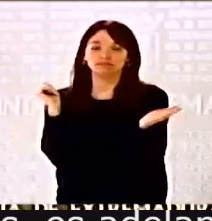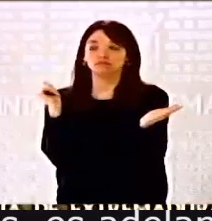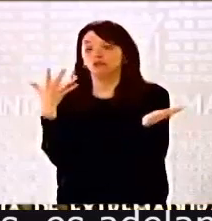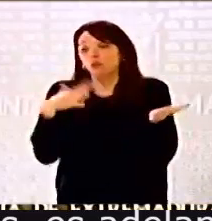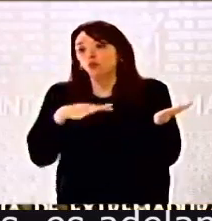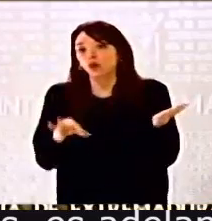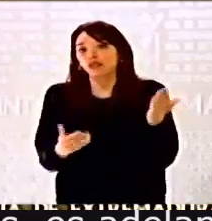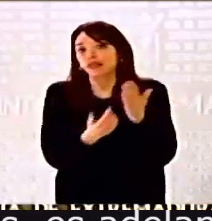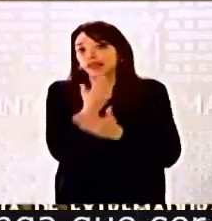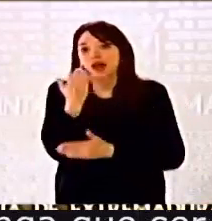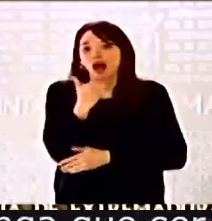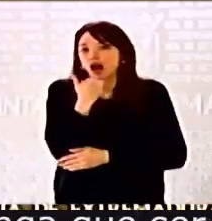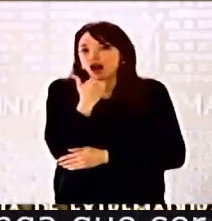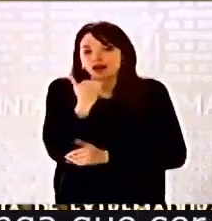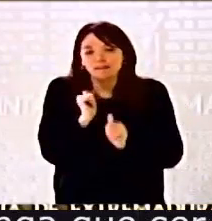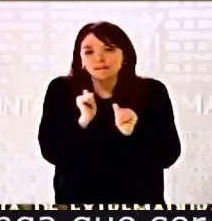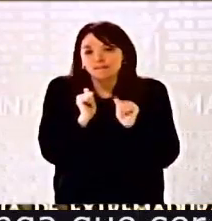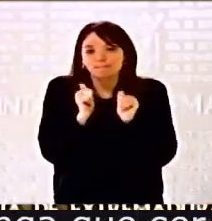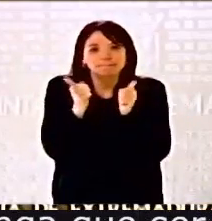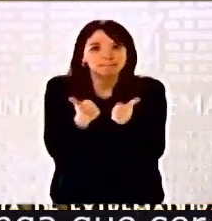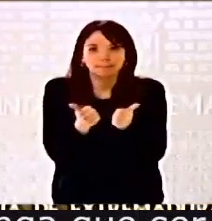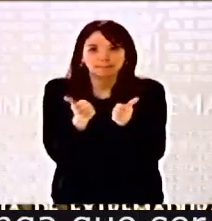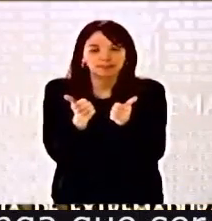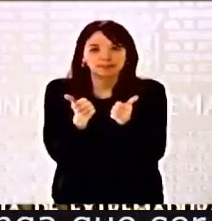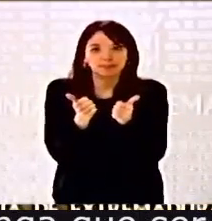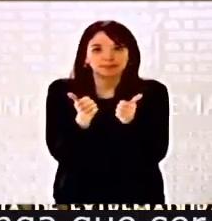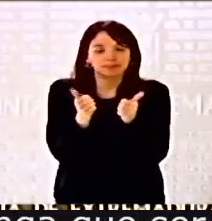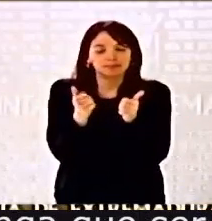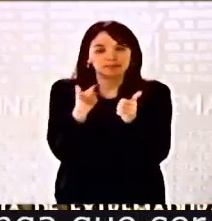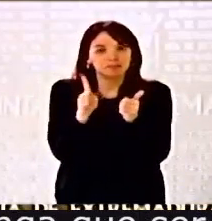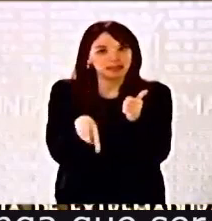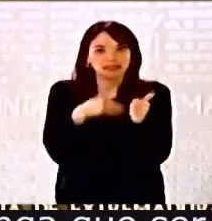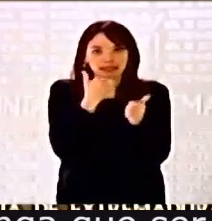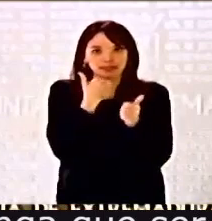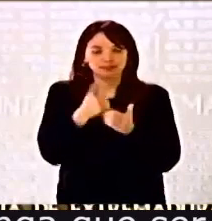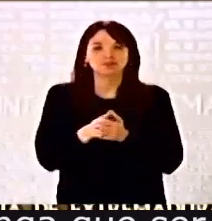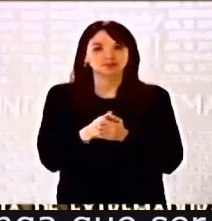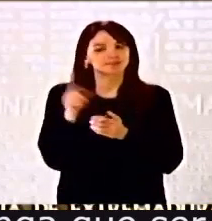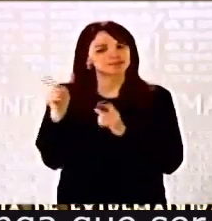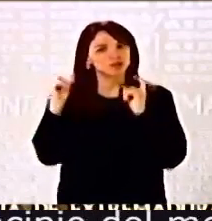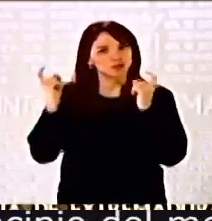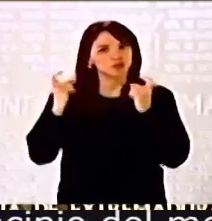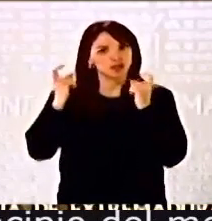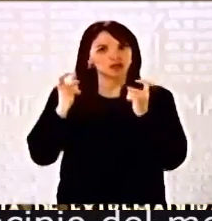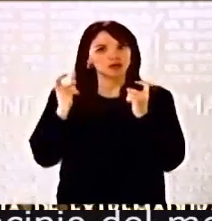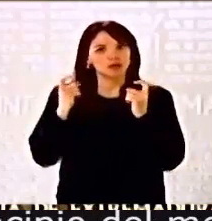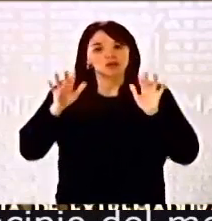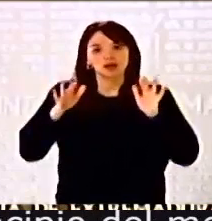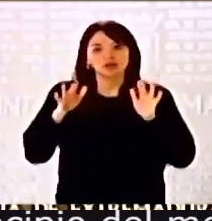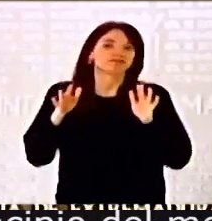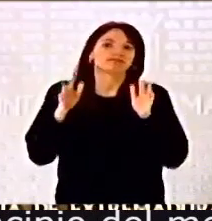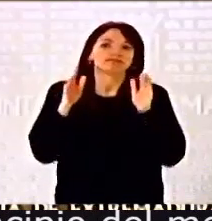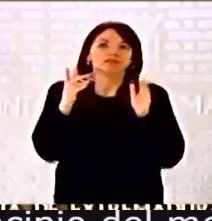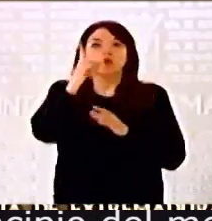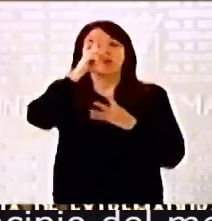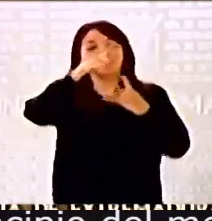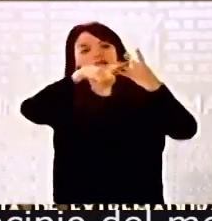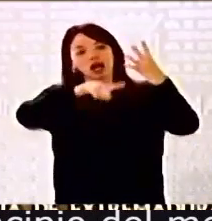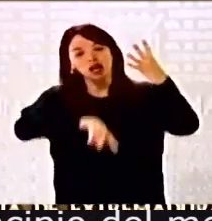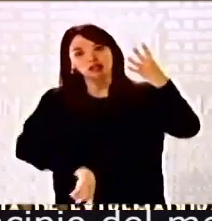se adelante casi acercándose al principio del mes. Ese es el gran esfuerzo, pero no puede dejar de pasar ese mes desde que